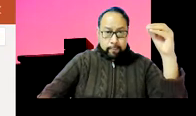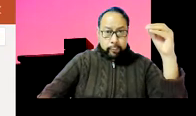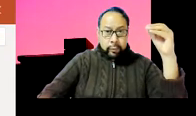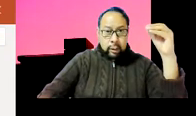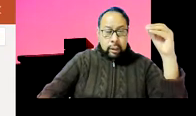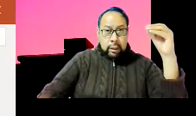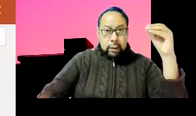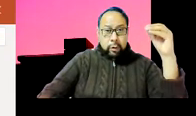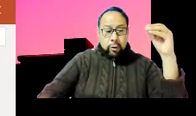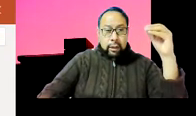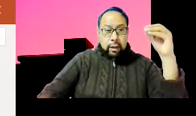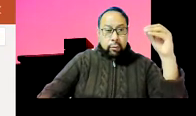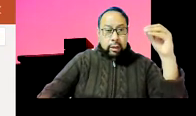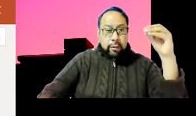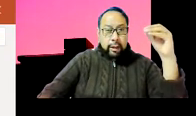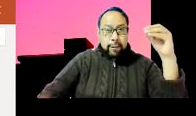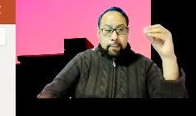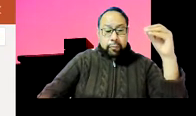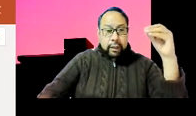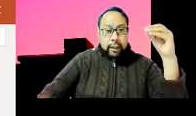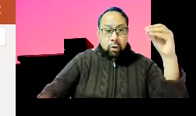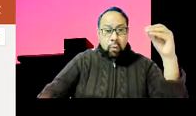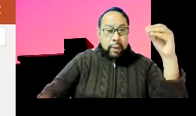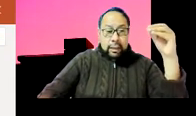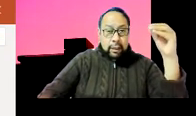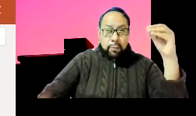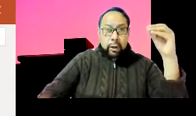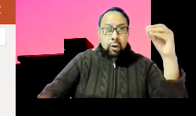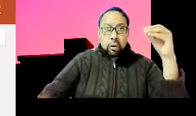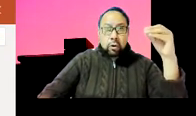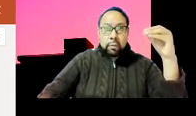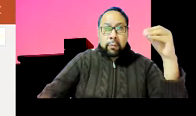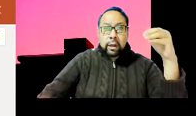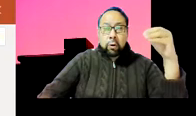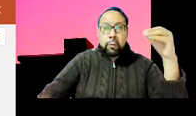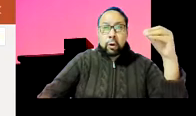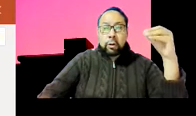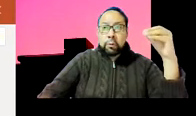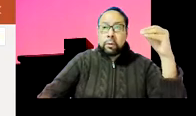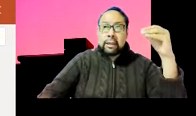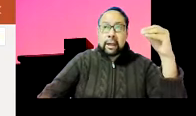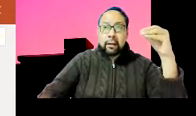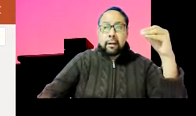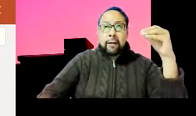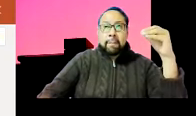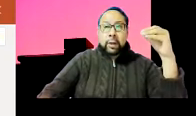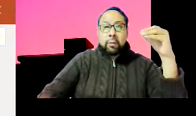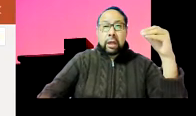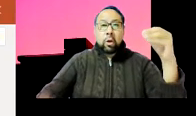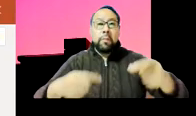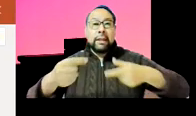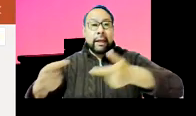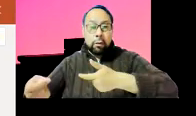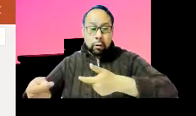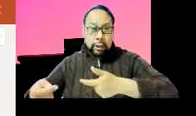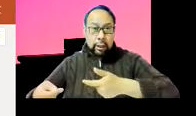auge. Y es por eso que tenemos que ver qué es convencer, porque nosotros vamos a, cuando hacemos publicidad, tenemos